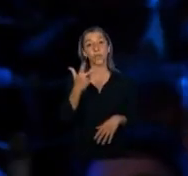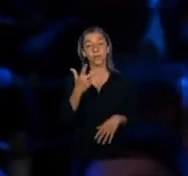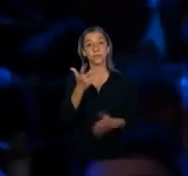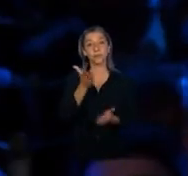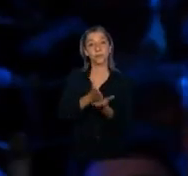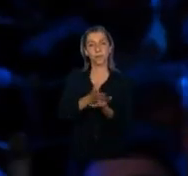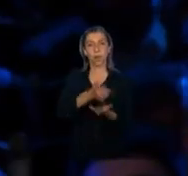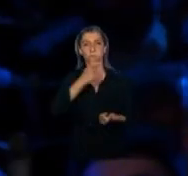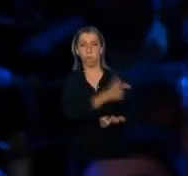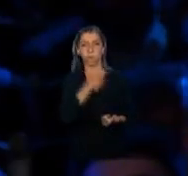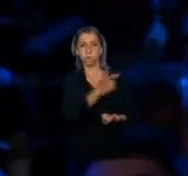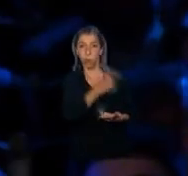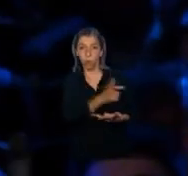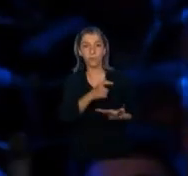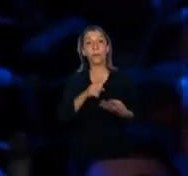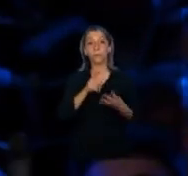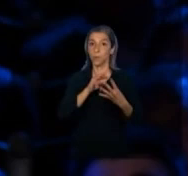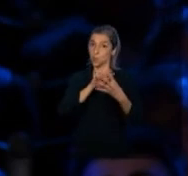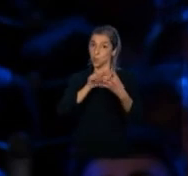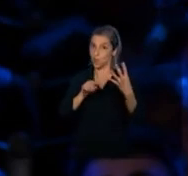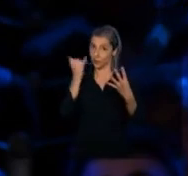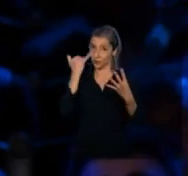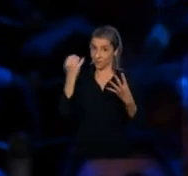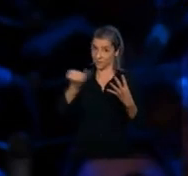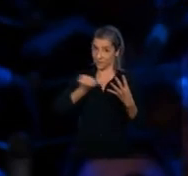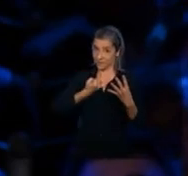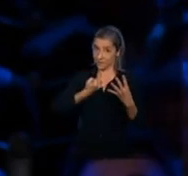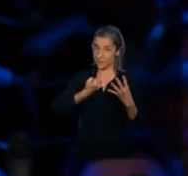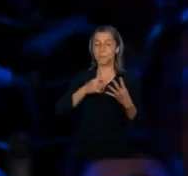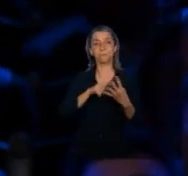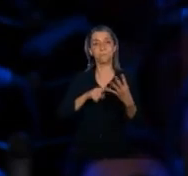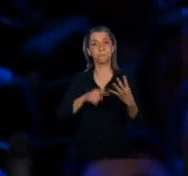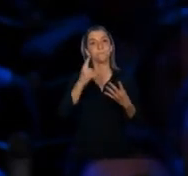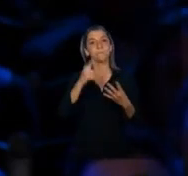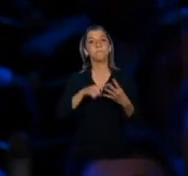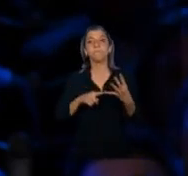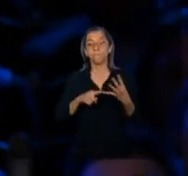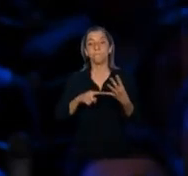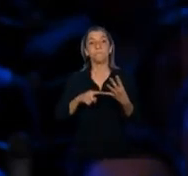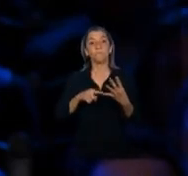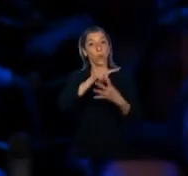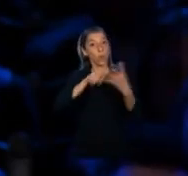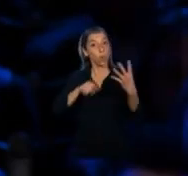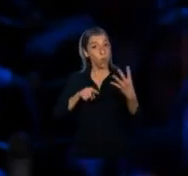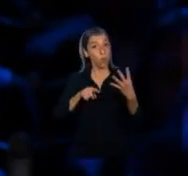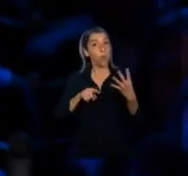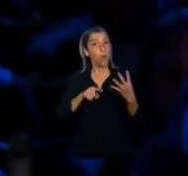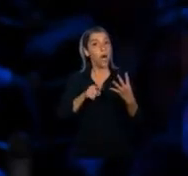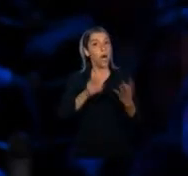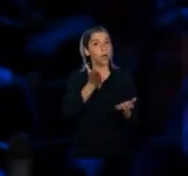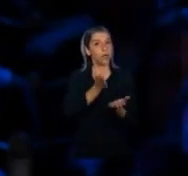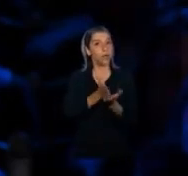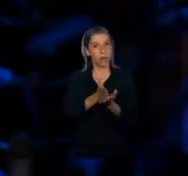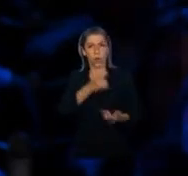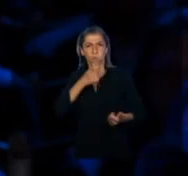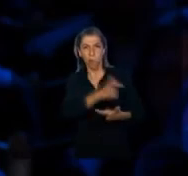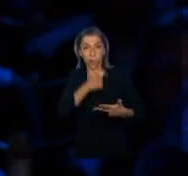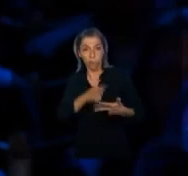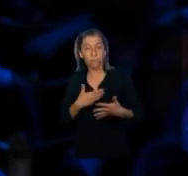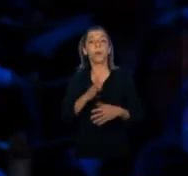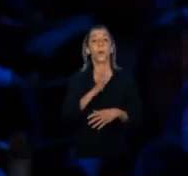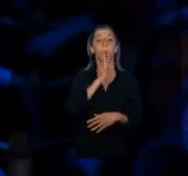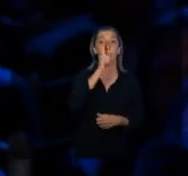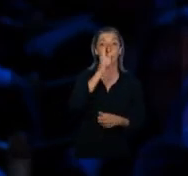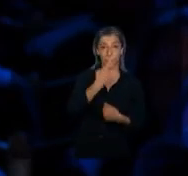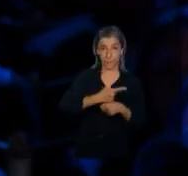réplica cuatro me avisan ahora Sergio ma o sea los cuatro derechos de réplica son en este orden Miriam